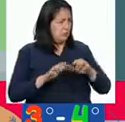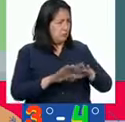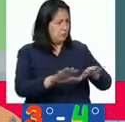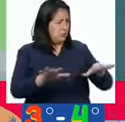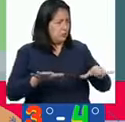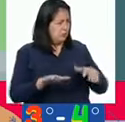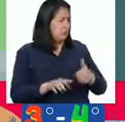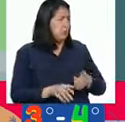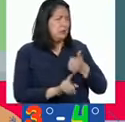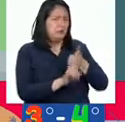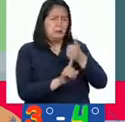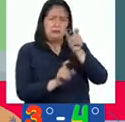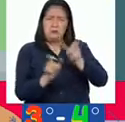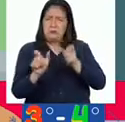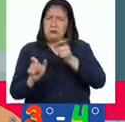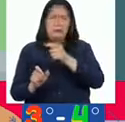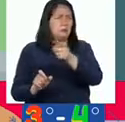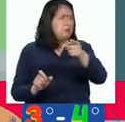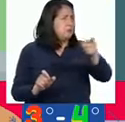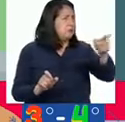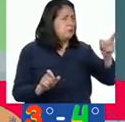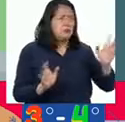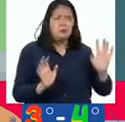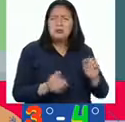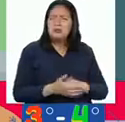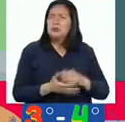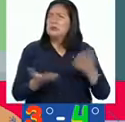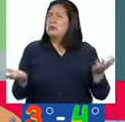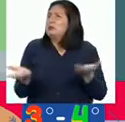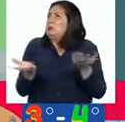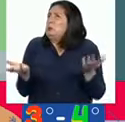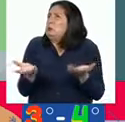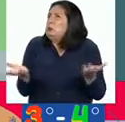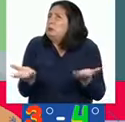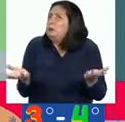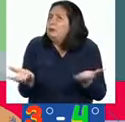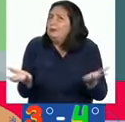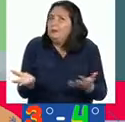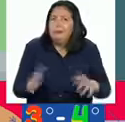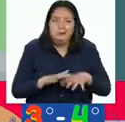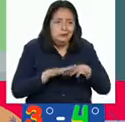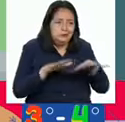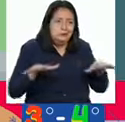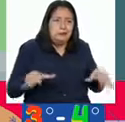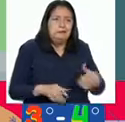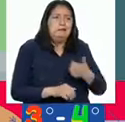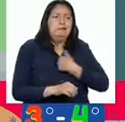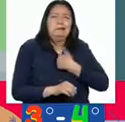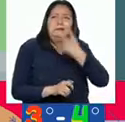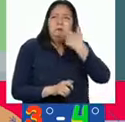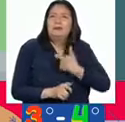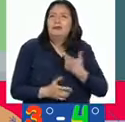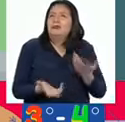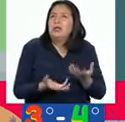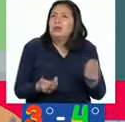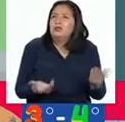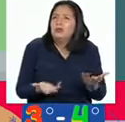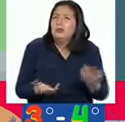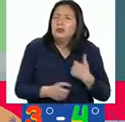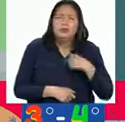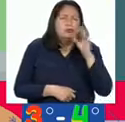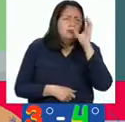espacio personal de todas y de todos. ¿Dónde está el espacio personal?